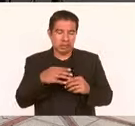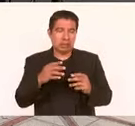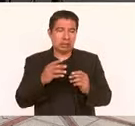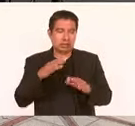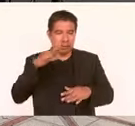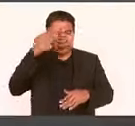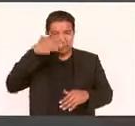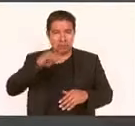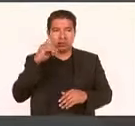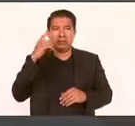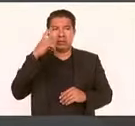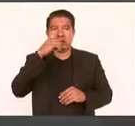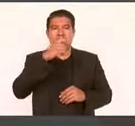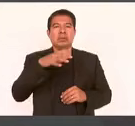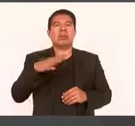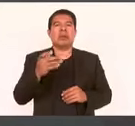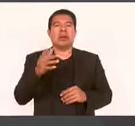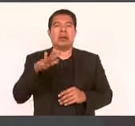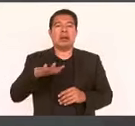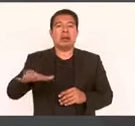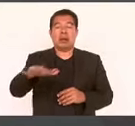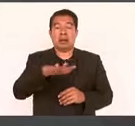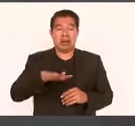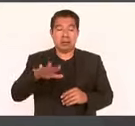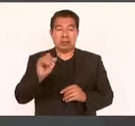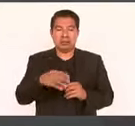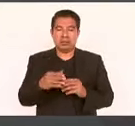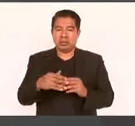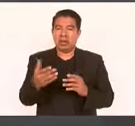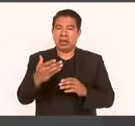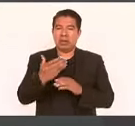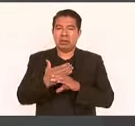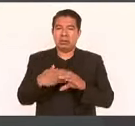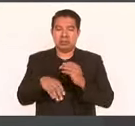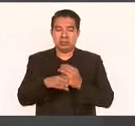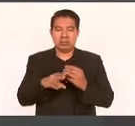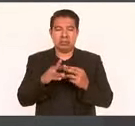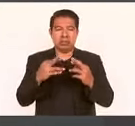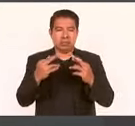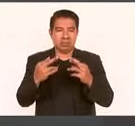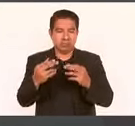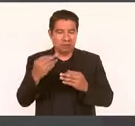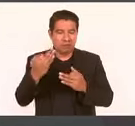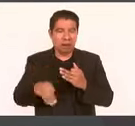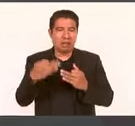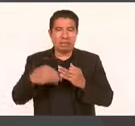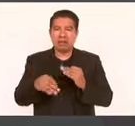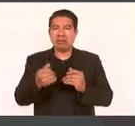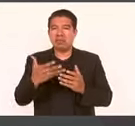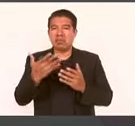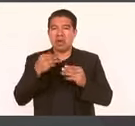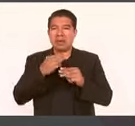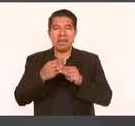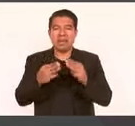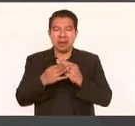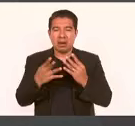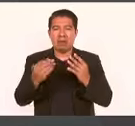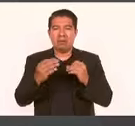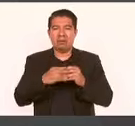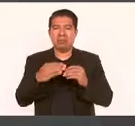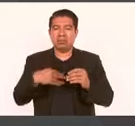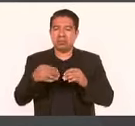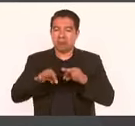en la que en algunas regiones el desabasto de materiales y la escasez de mano de obra llevó incluso a la suspensión